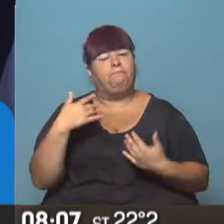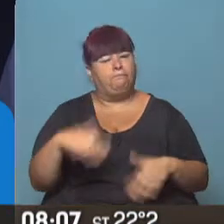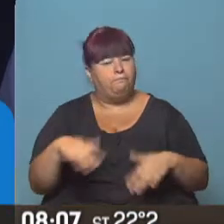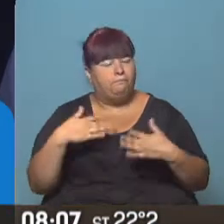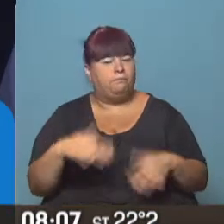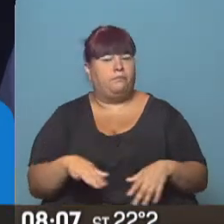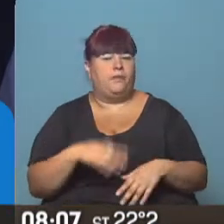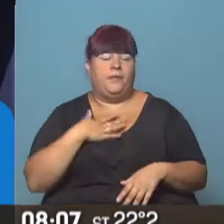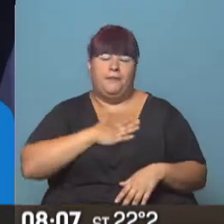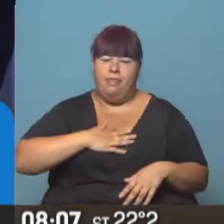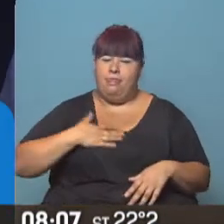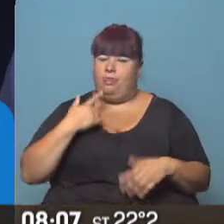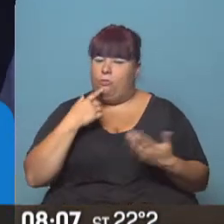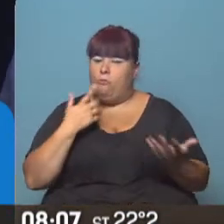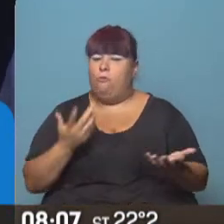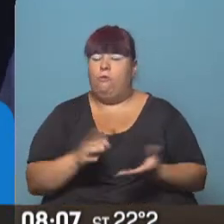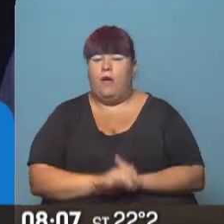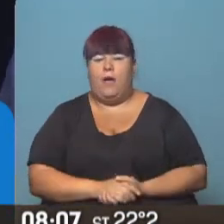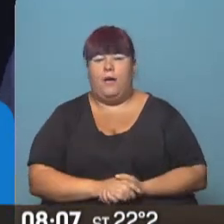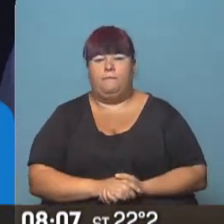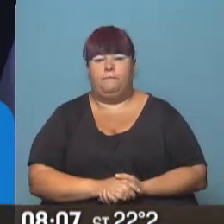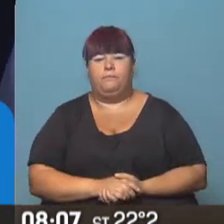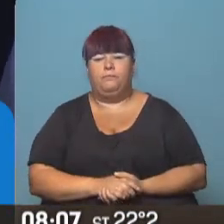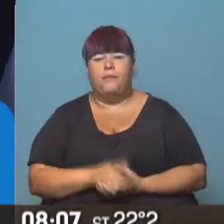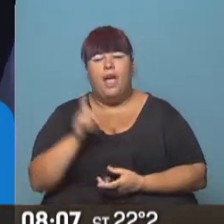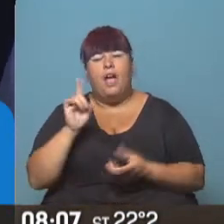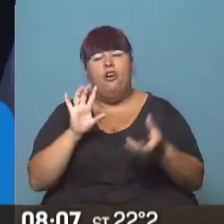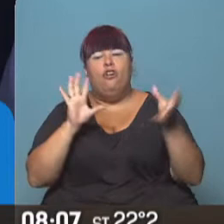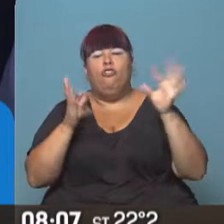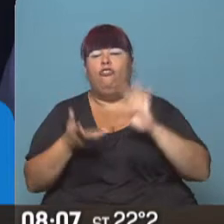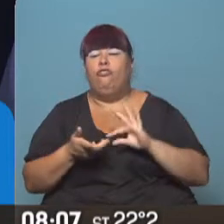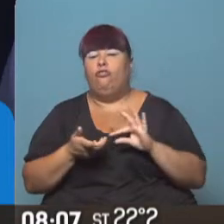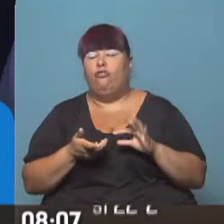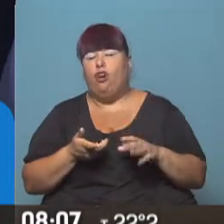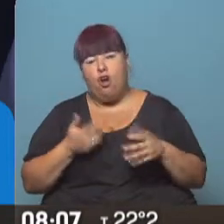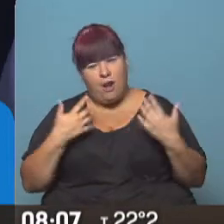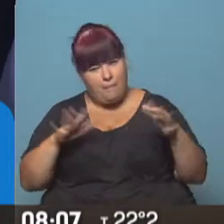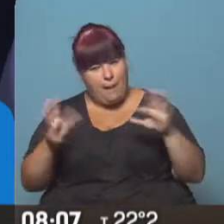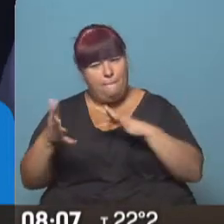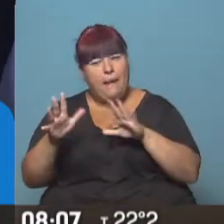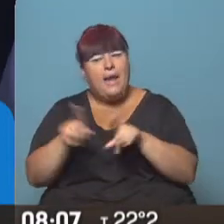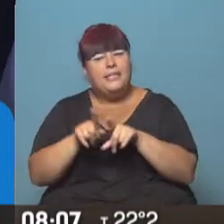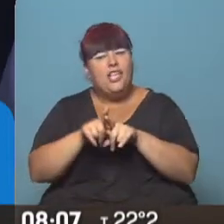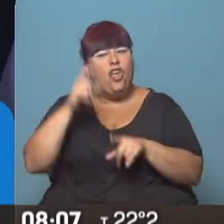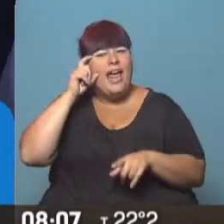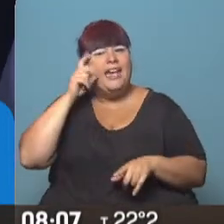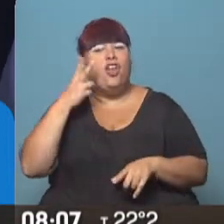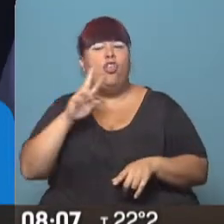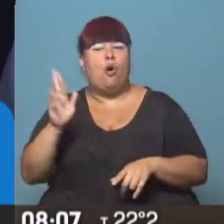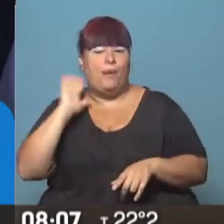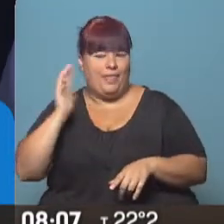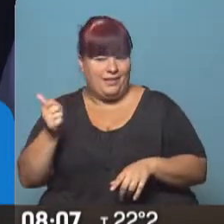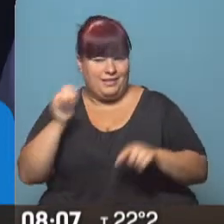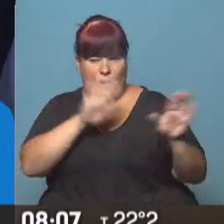marcada inquietud el hecho de que hay rasgos muy parecidos a enero del